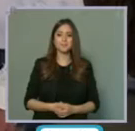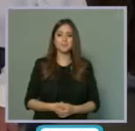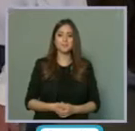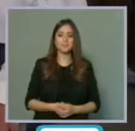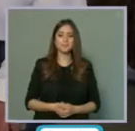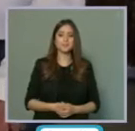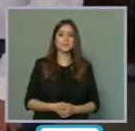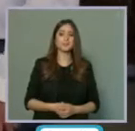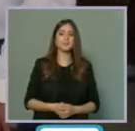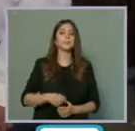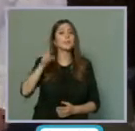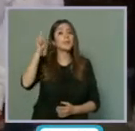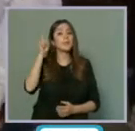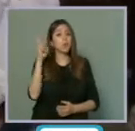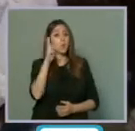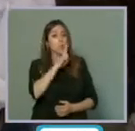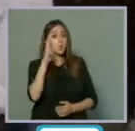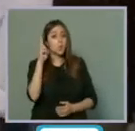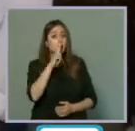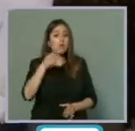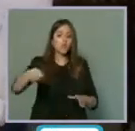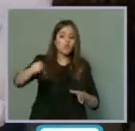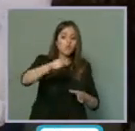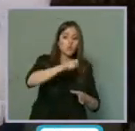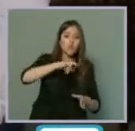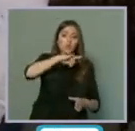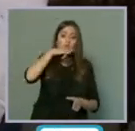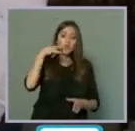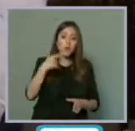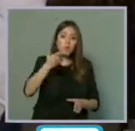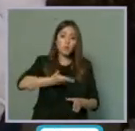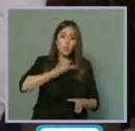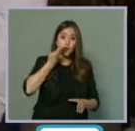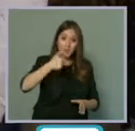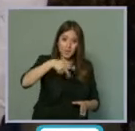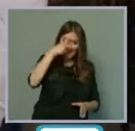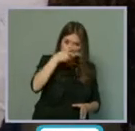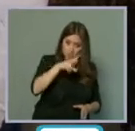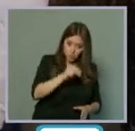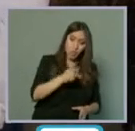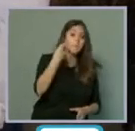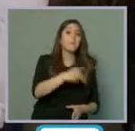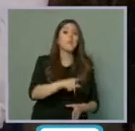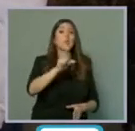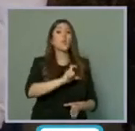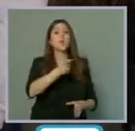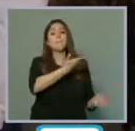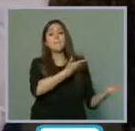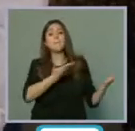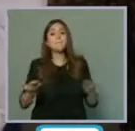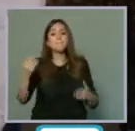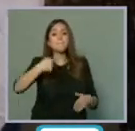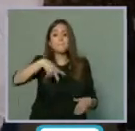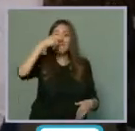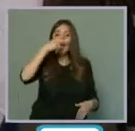En Rusia no comemos mucho salsa como aquí mexicanos, ¿no? Pero mexicanos cuando vienen aquí, cuando abrimos y vienen mexicanos